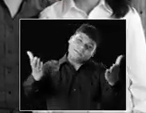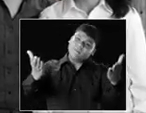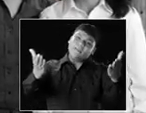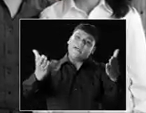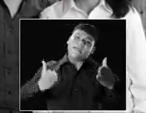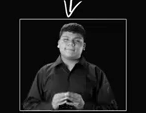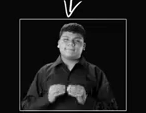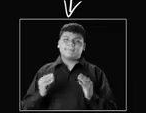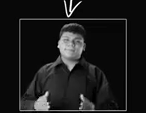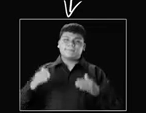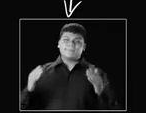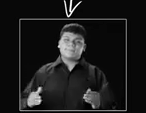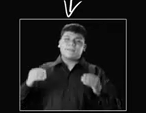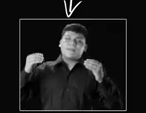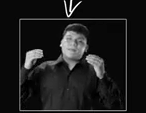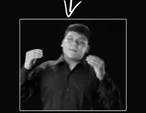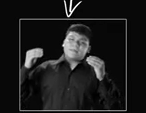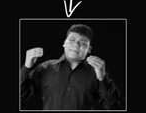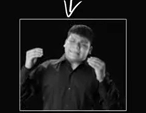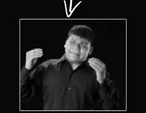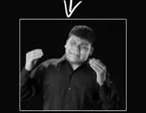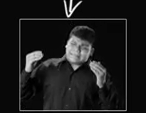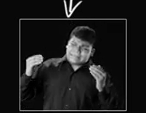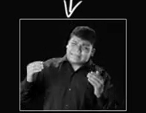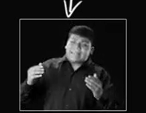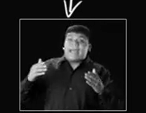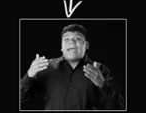su insensibilidad. Es que ya estamos hartos de sus pendejadas.